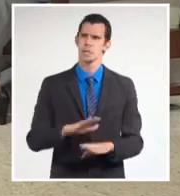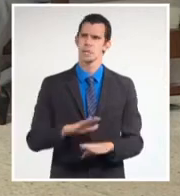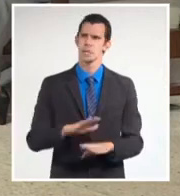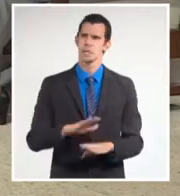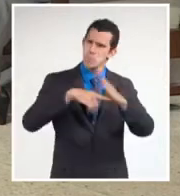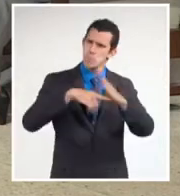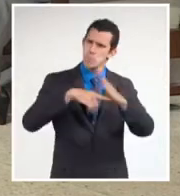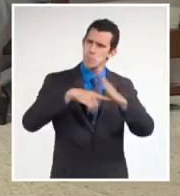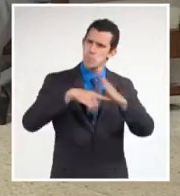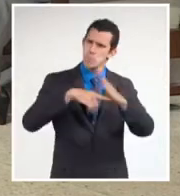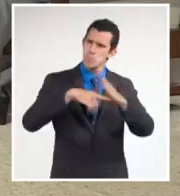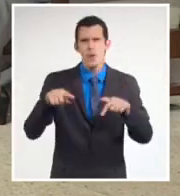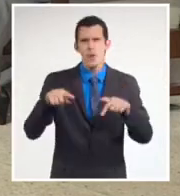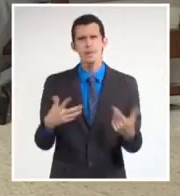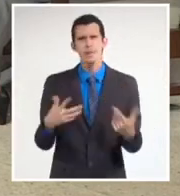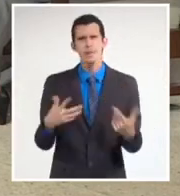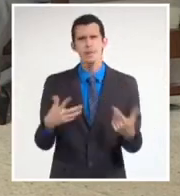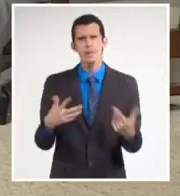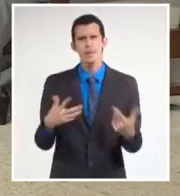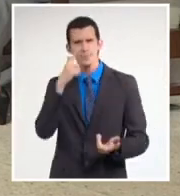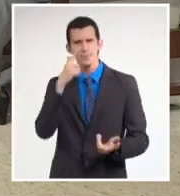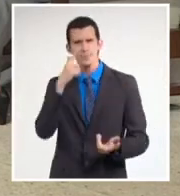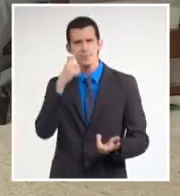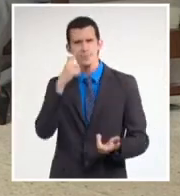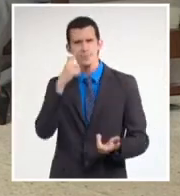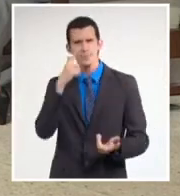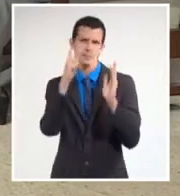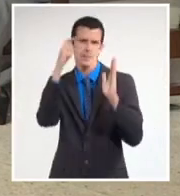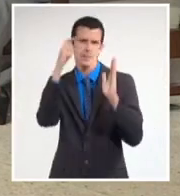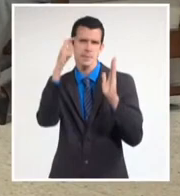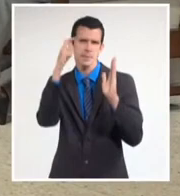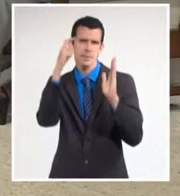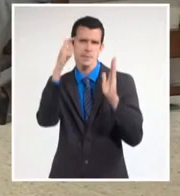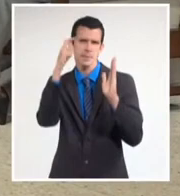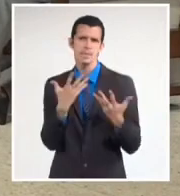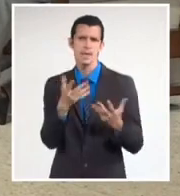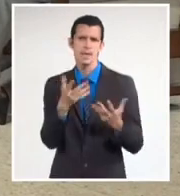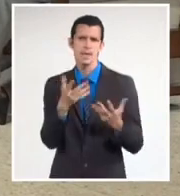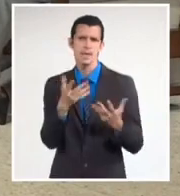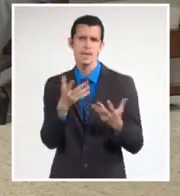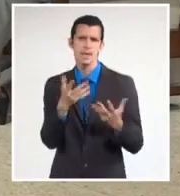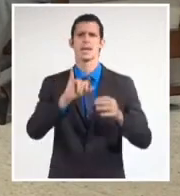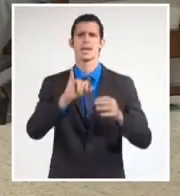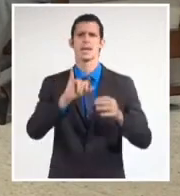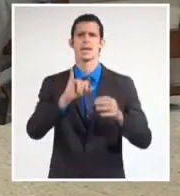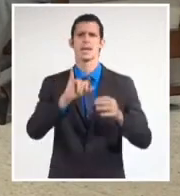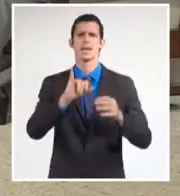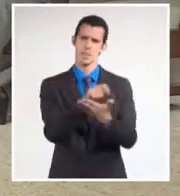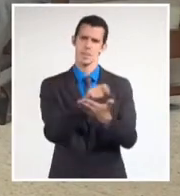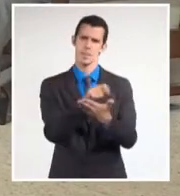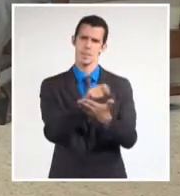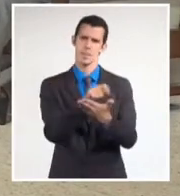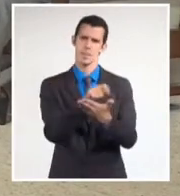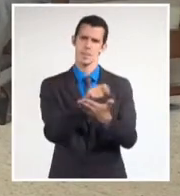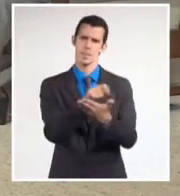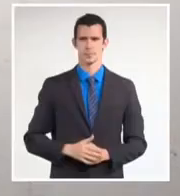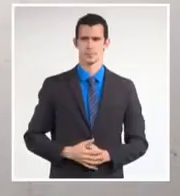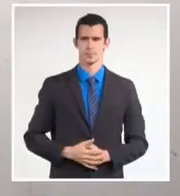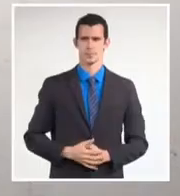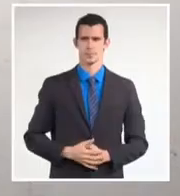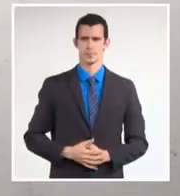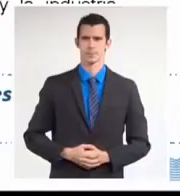amigos televidentes ver un fragmento de esta intervención del ministro de Economía y Planificación.